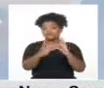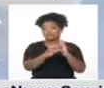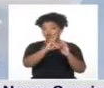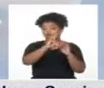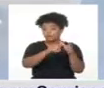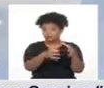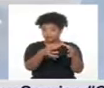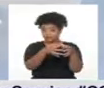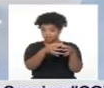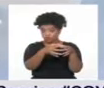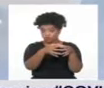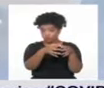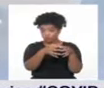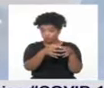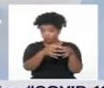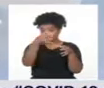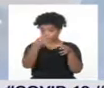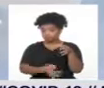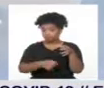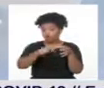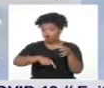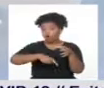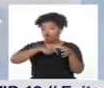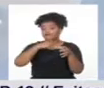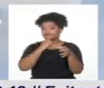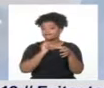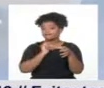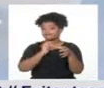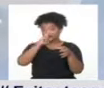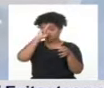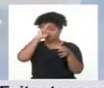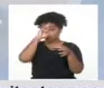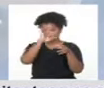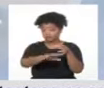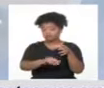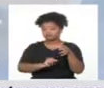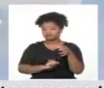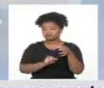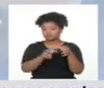casos activos que tenemos hoy en nuestros hospitales, podemos decir que el